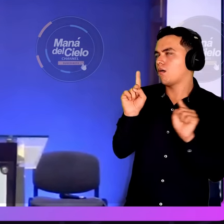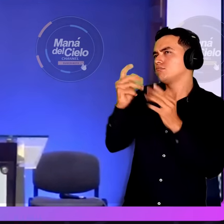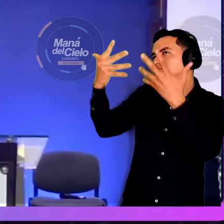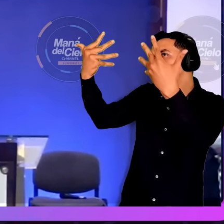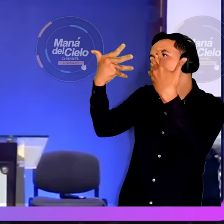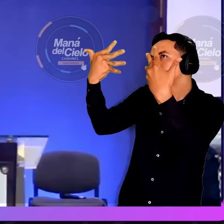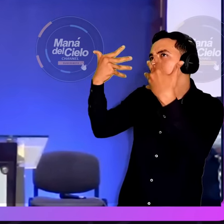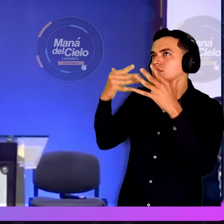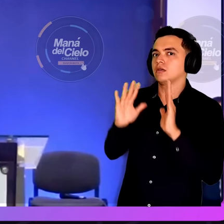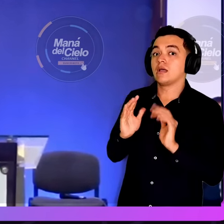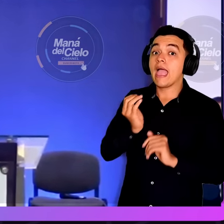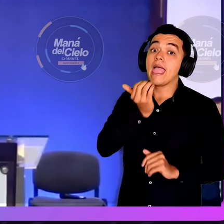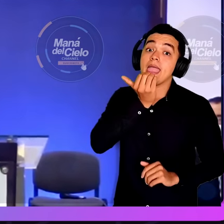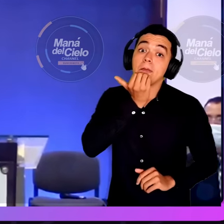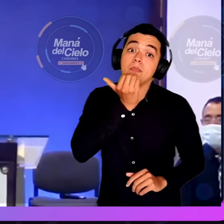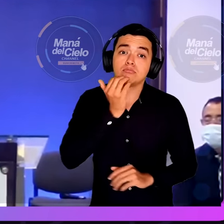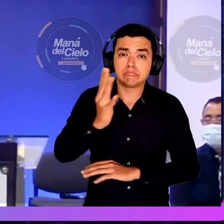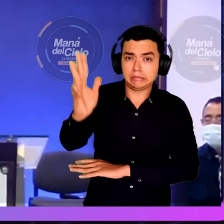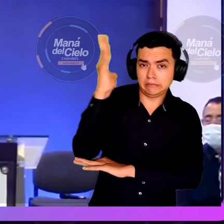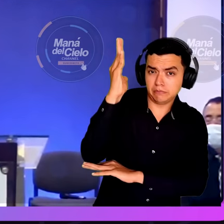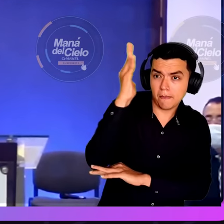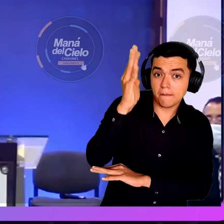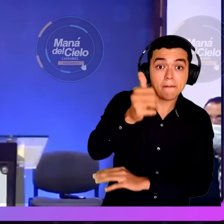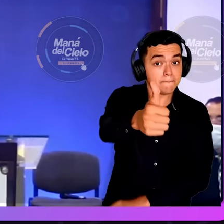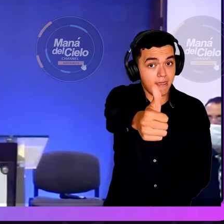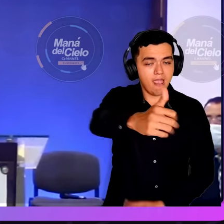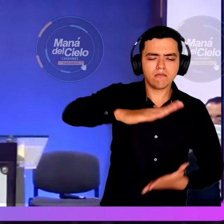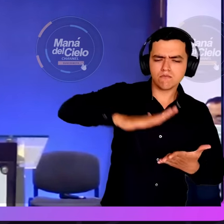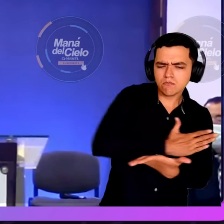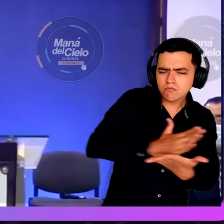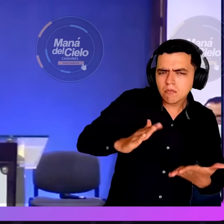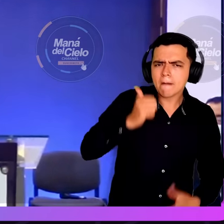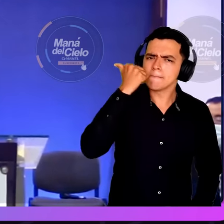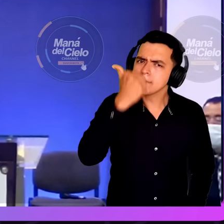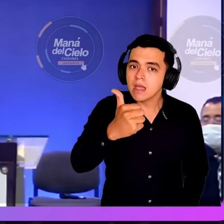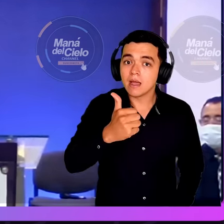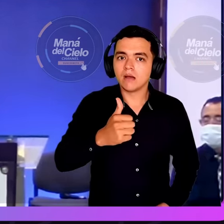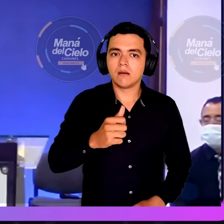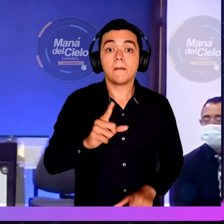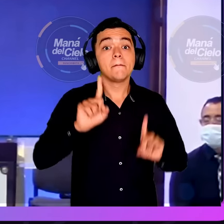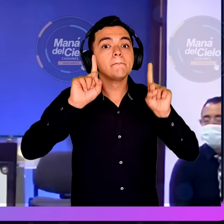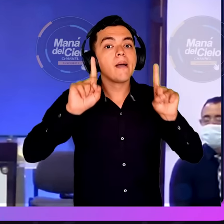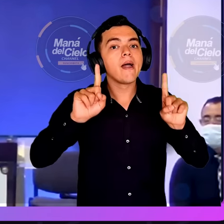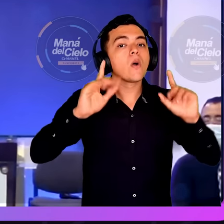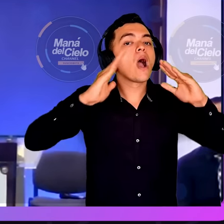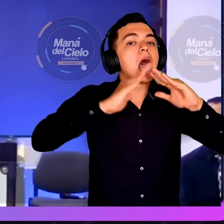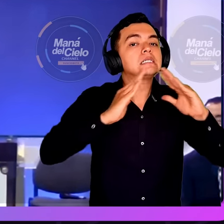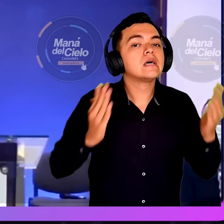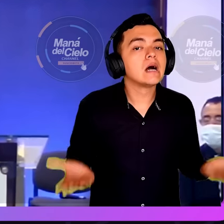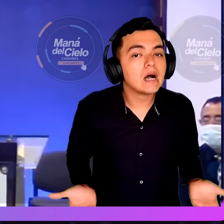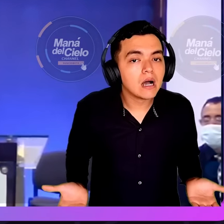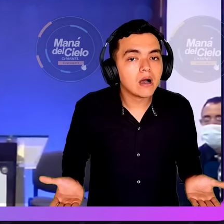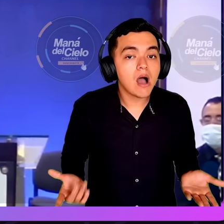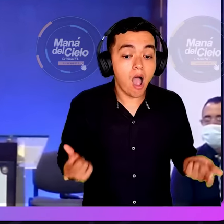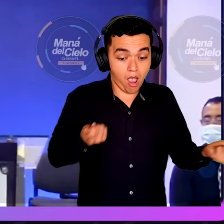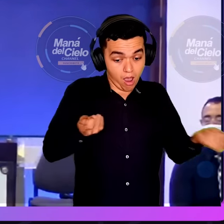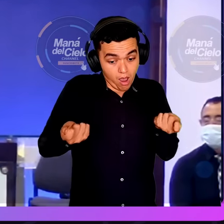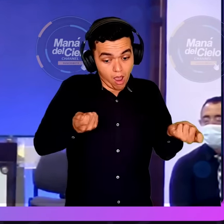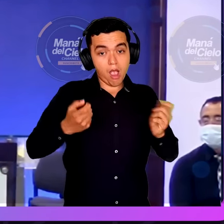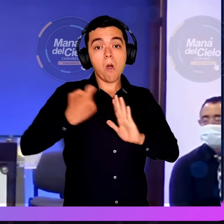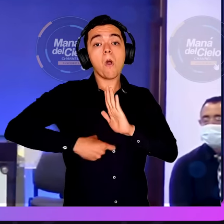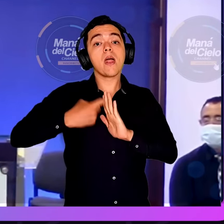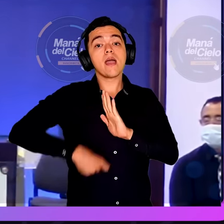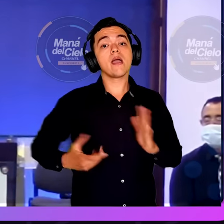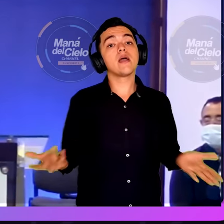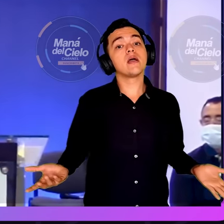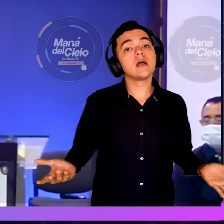destruye. Dame unción para manejar este celular. Porque a veces, Señor, dame unción para predicar, dame unción